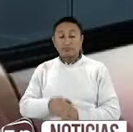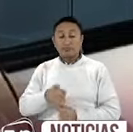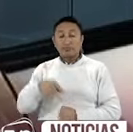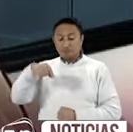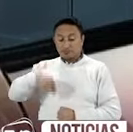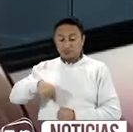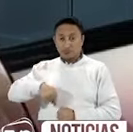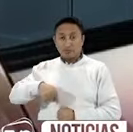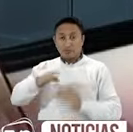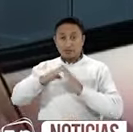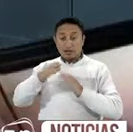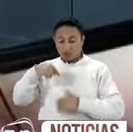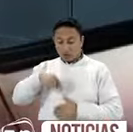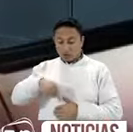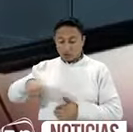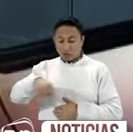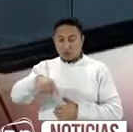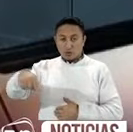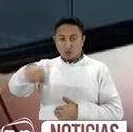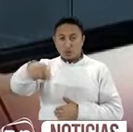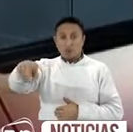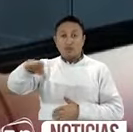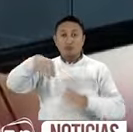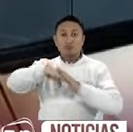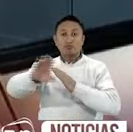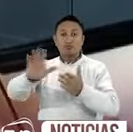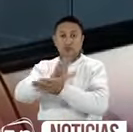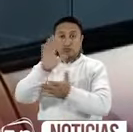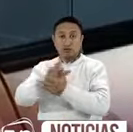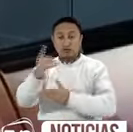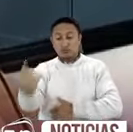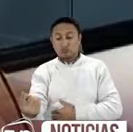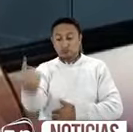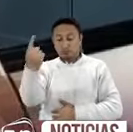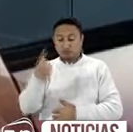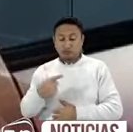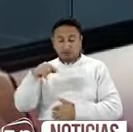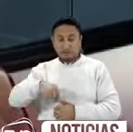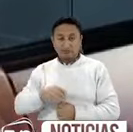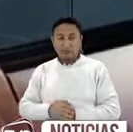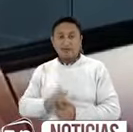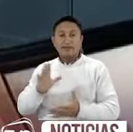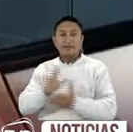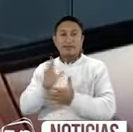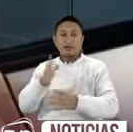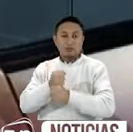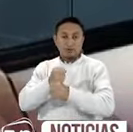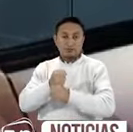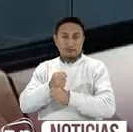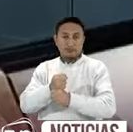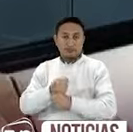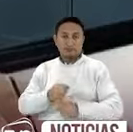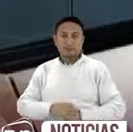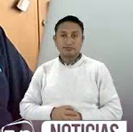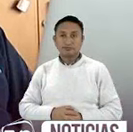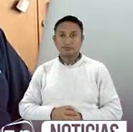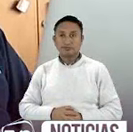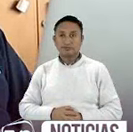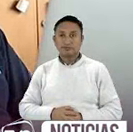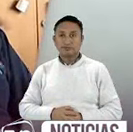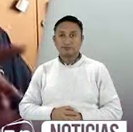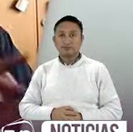traslado, desde que sales de tu casa, vas a la unidad educativa y de retorno, para que llegues sano y salvo nuevamente a tu hogar.